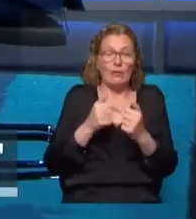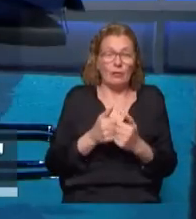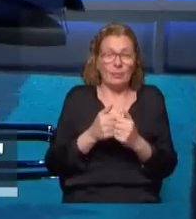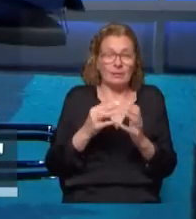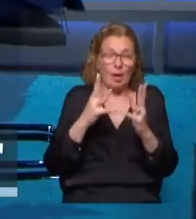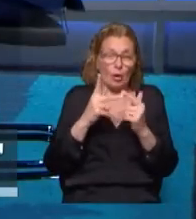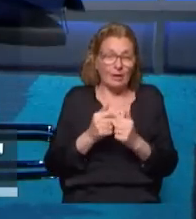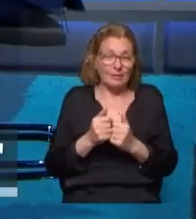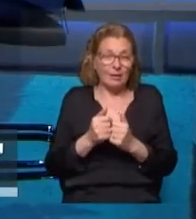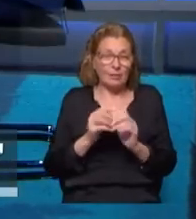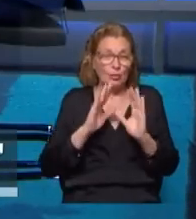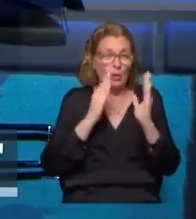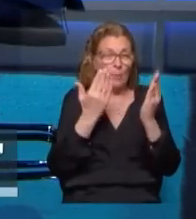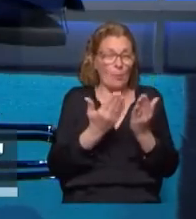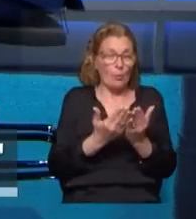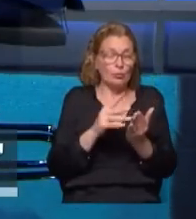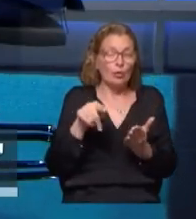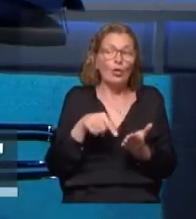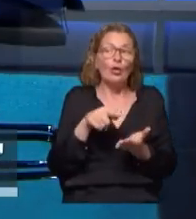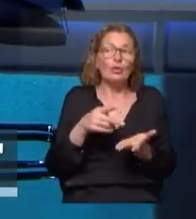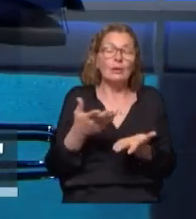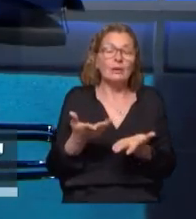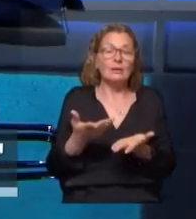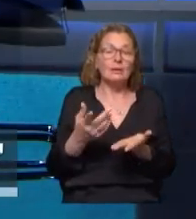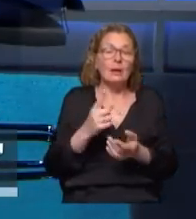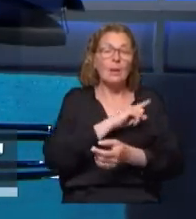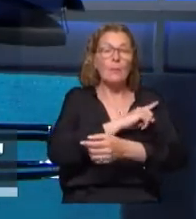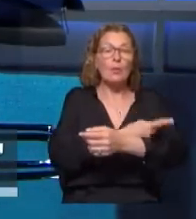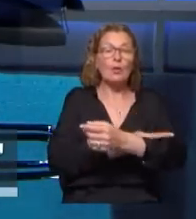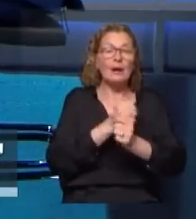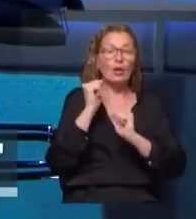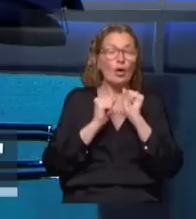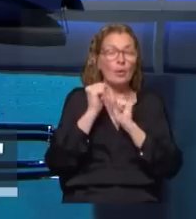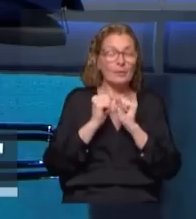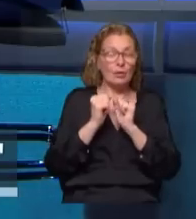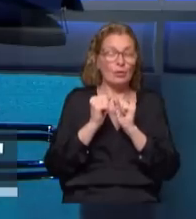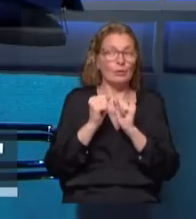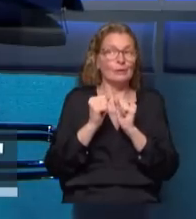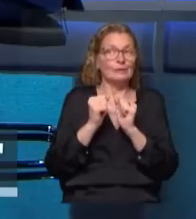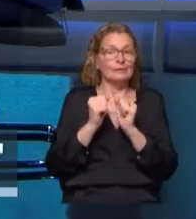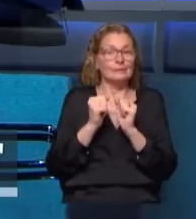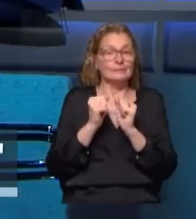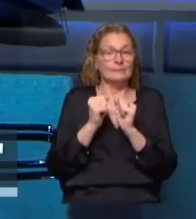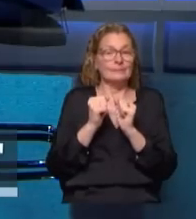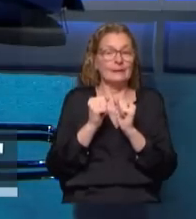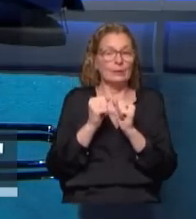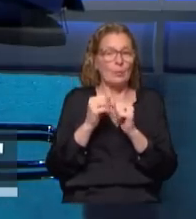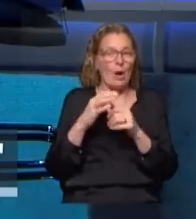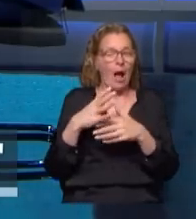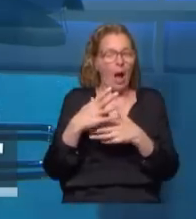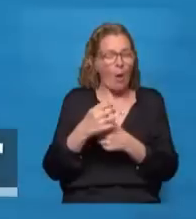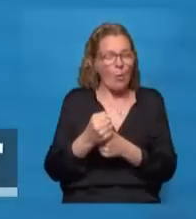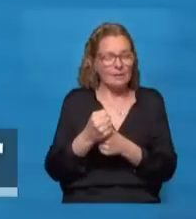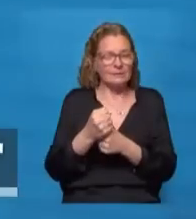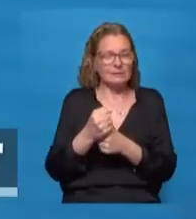está organizando el mundo donde el poder económico el poder económico presiona a los